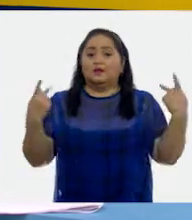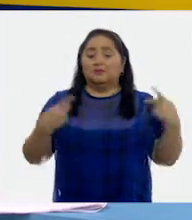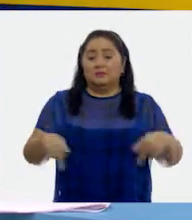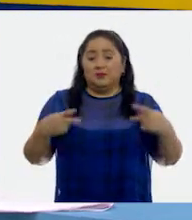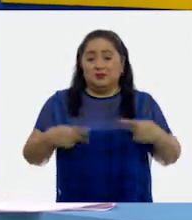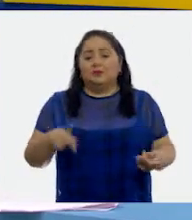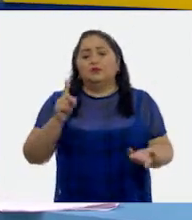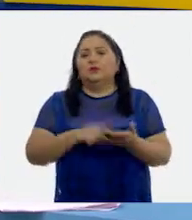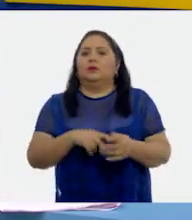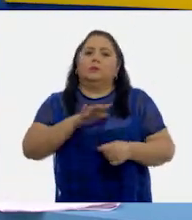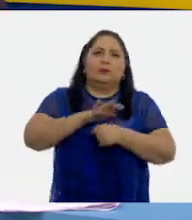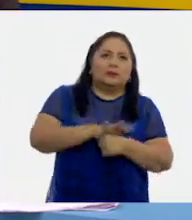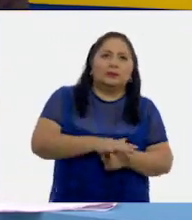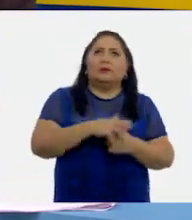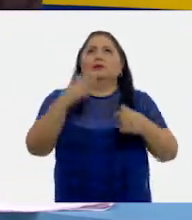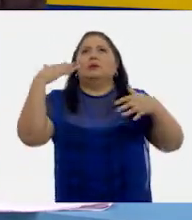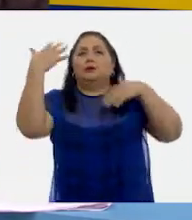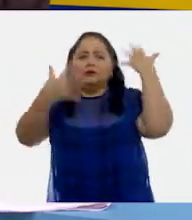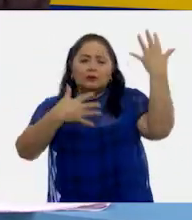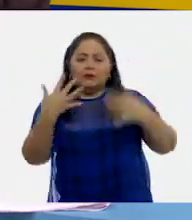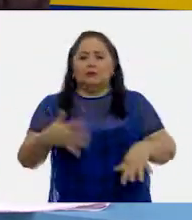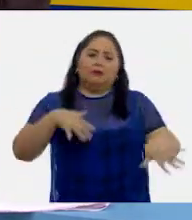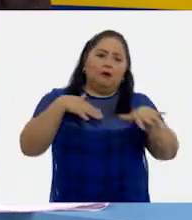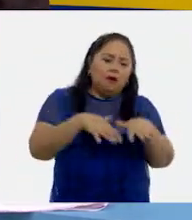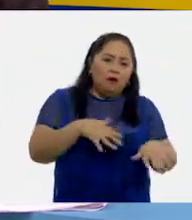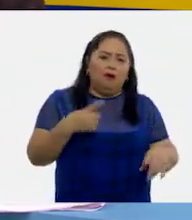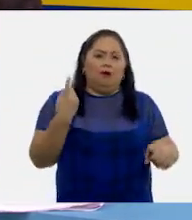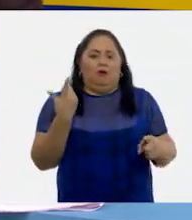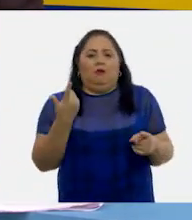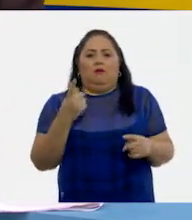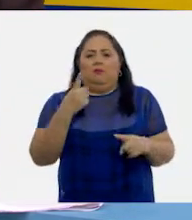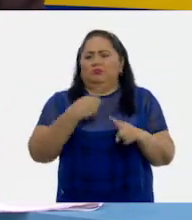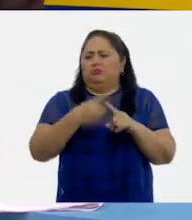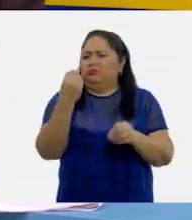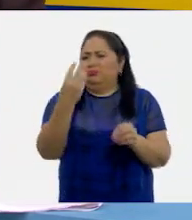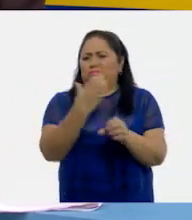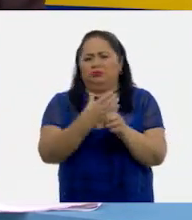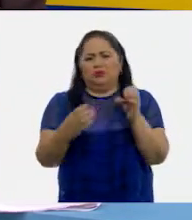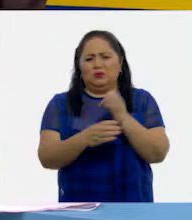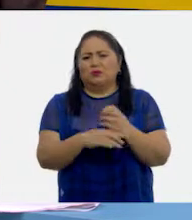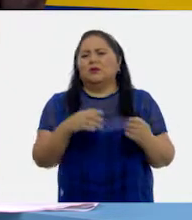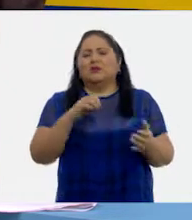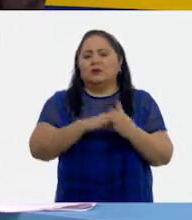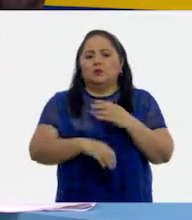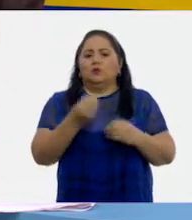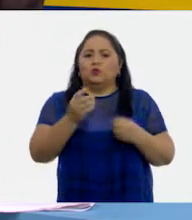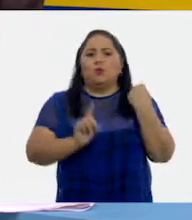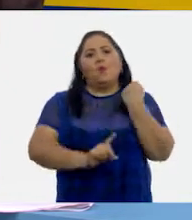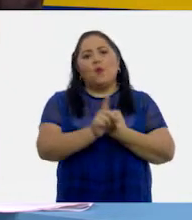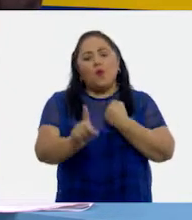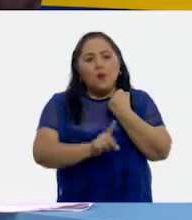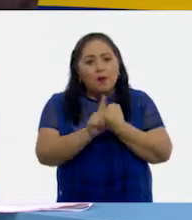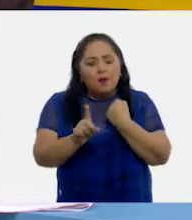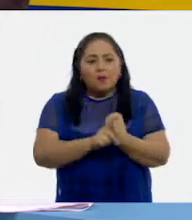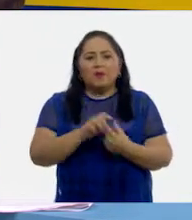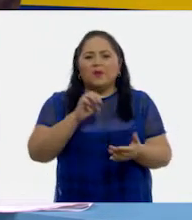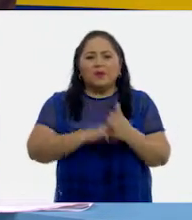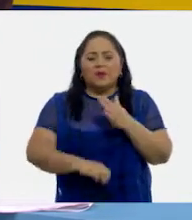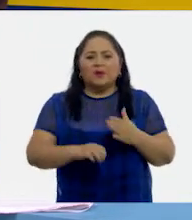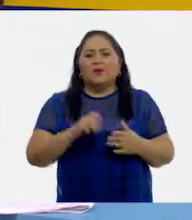enfrentan presiones por la contaminación del aire, del agua y del suelo, así como serios problemas como